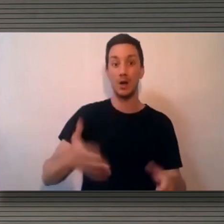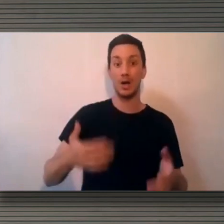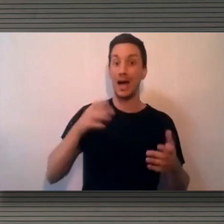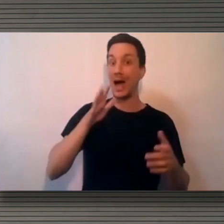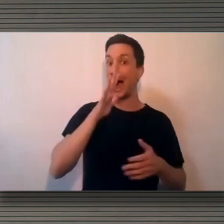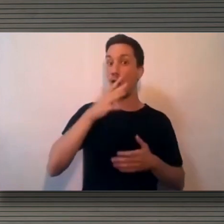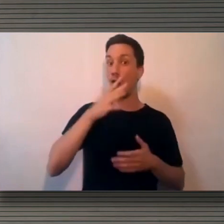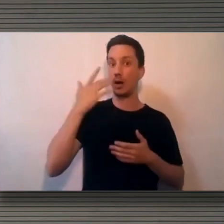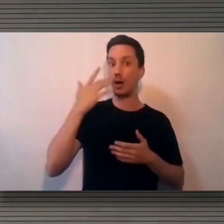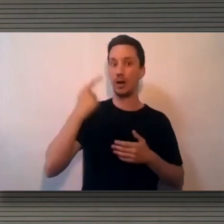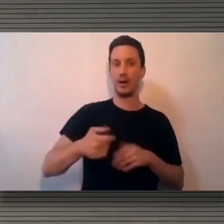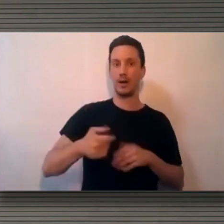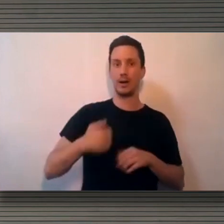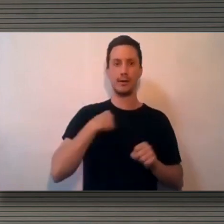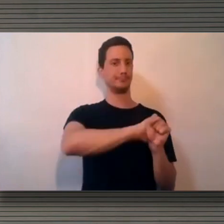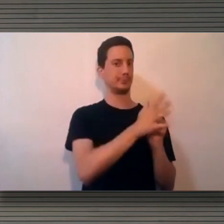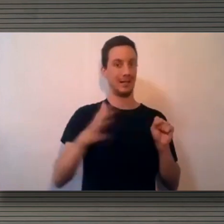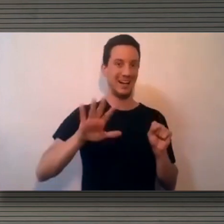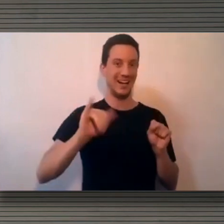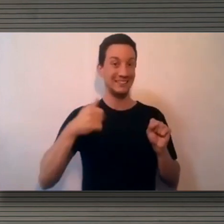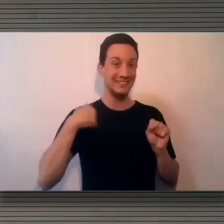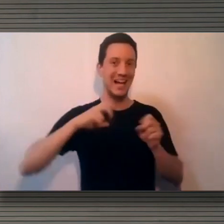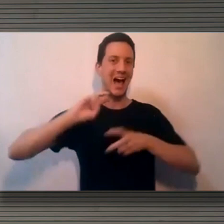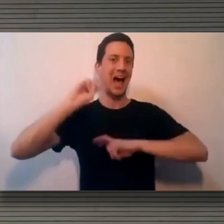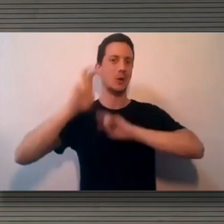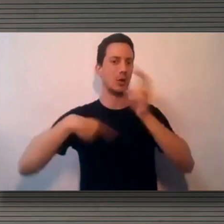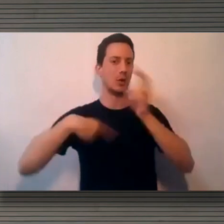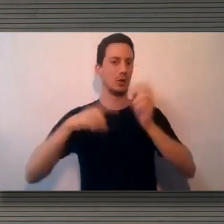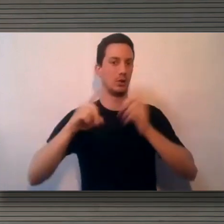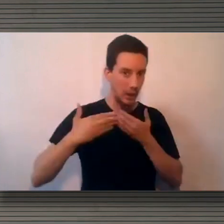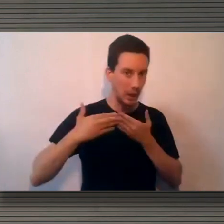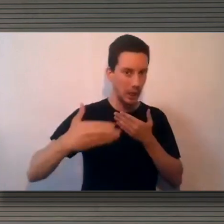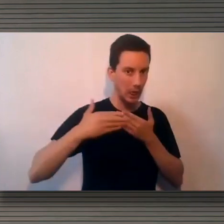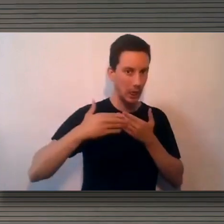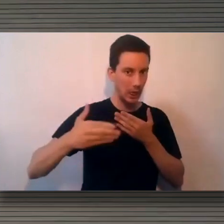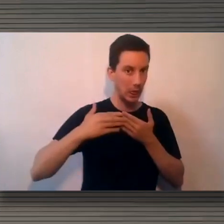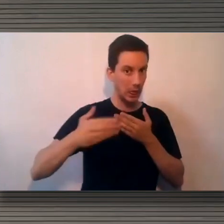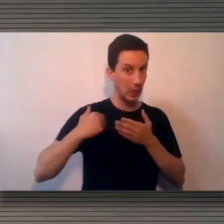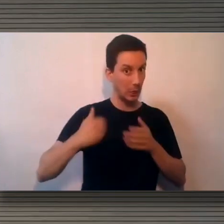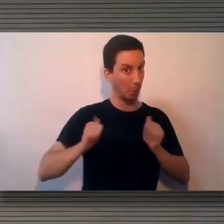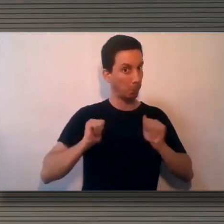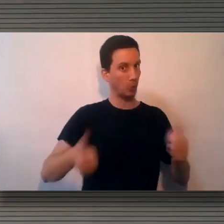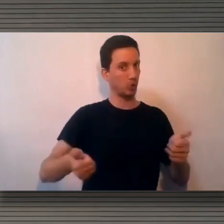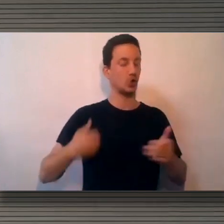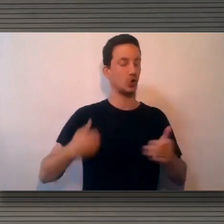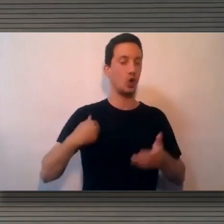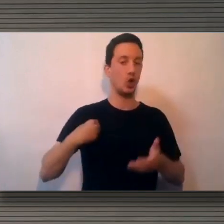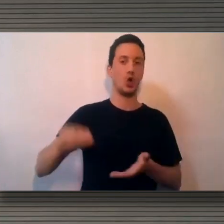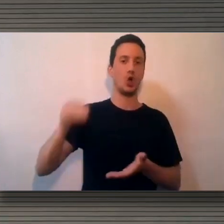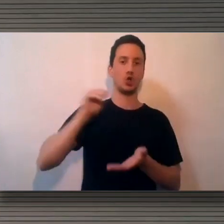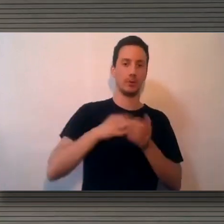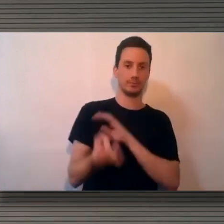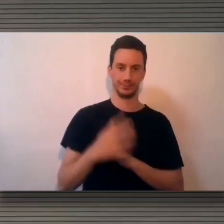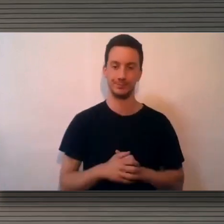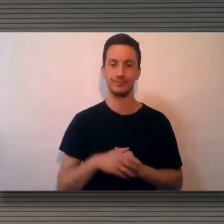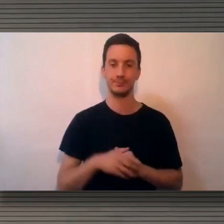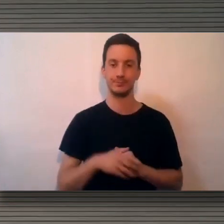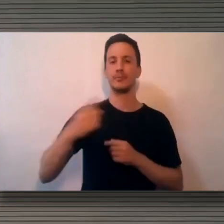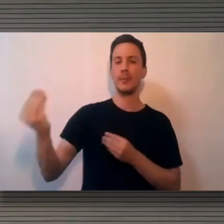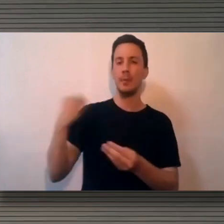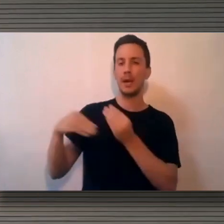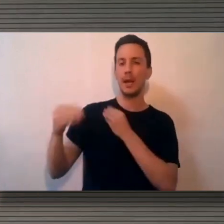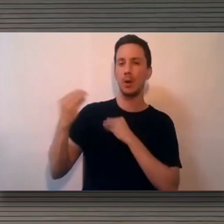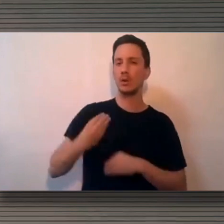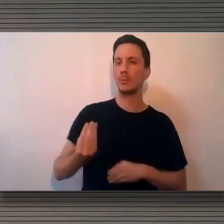tan actualizado, pero dentro de poco saldrá otra vez. Y también nos preguntaban precisamente si era online o presencial, ¿eh?